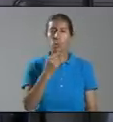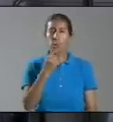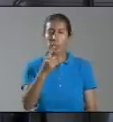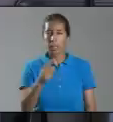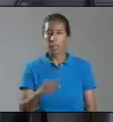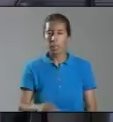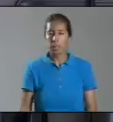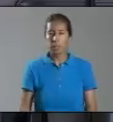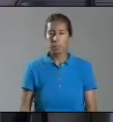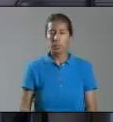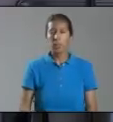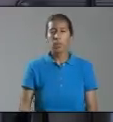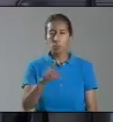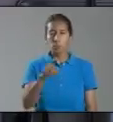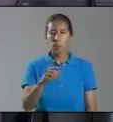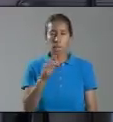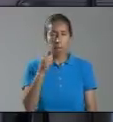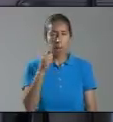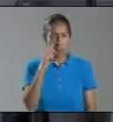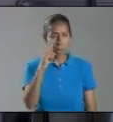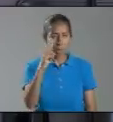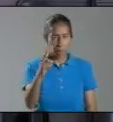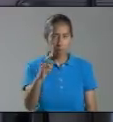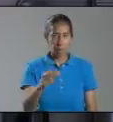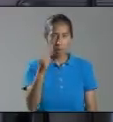¿Cara de tonto me mira o qué?